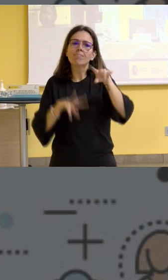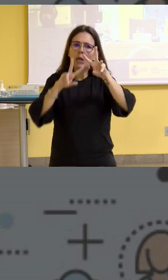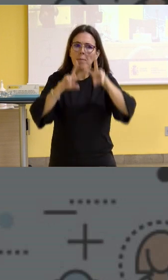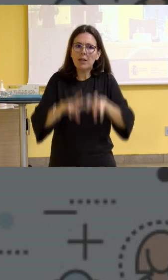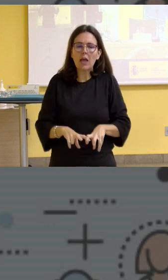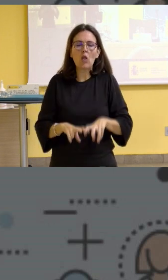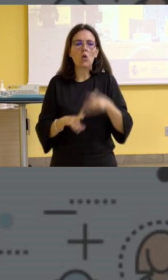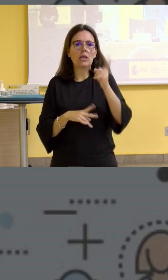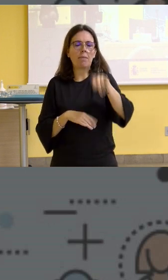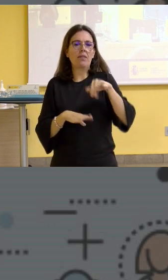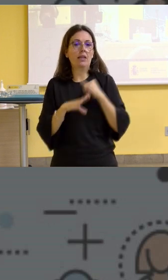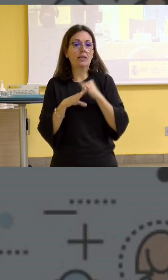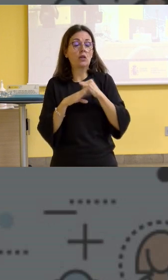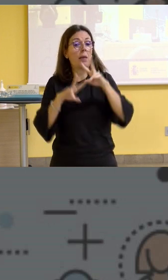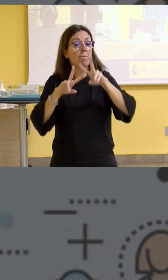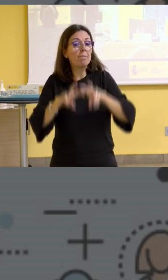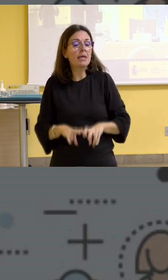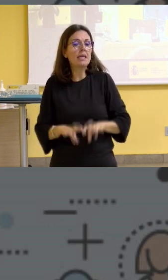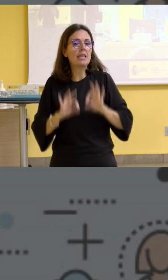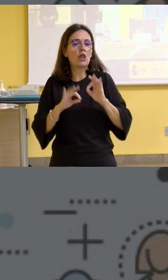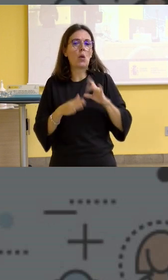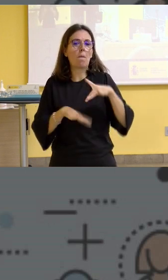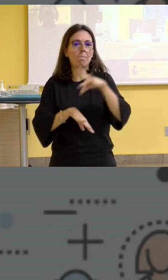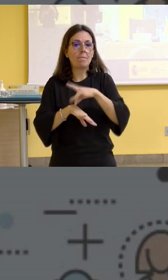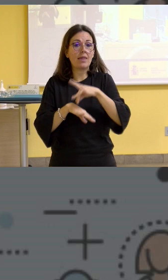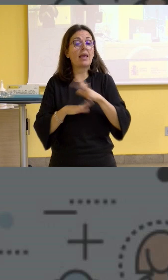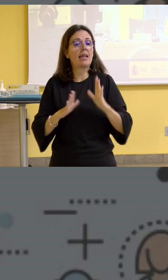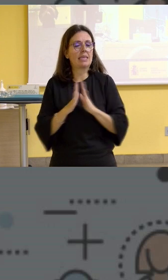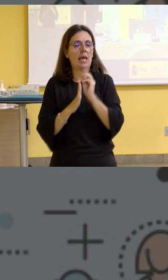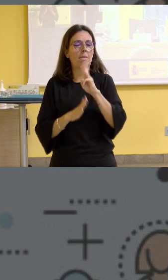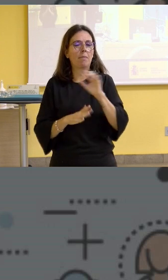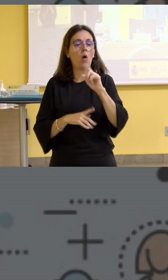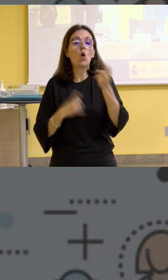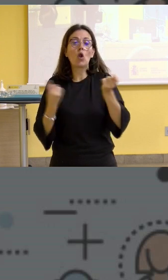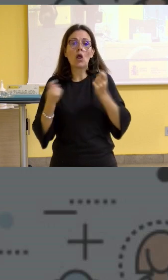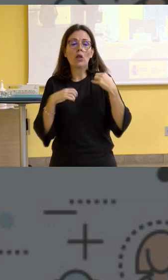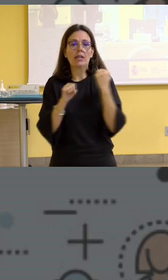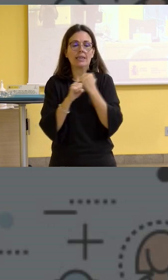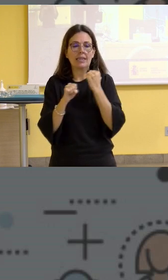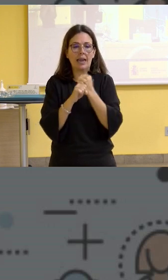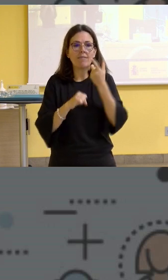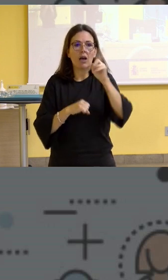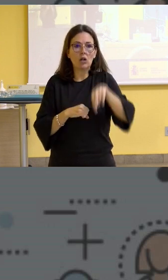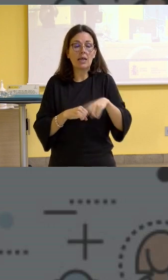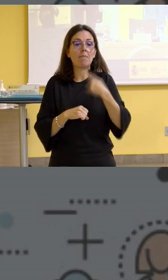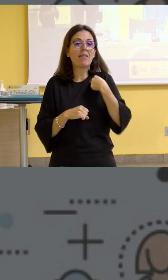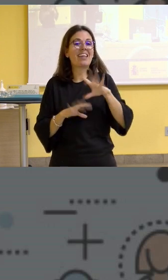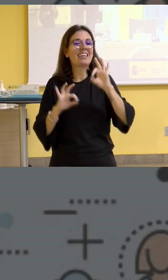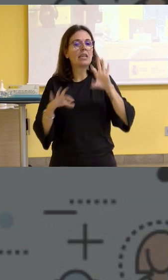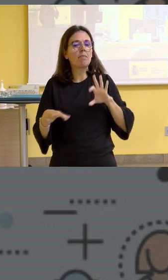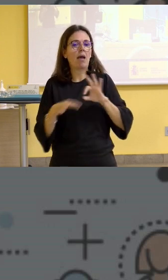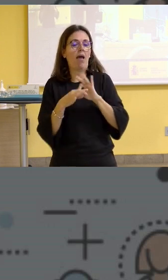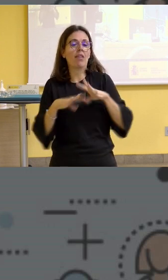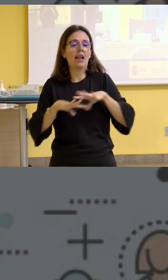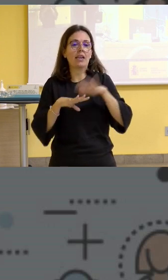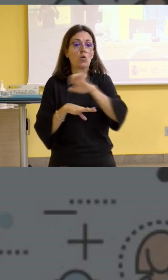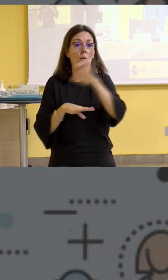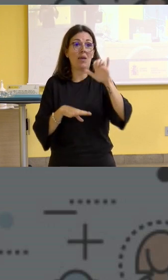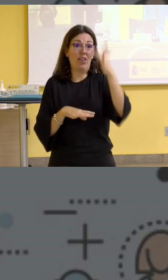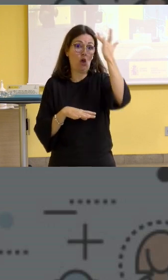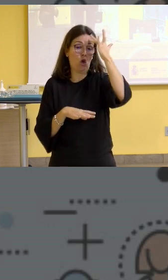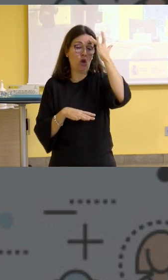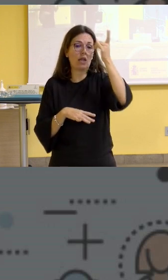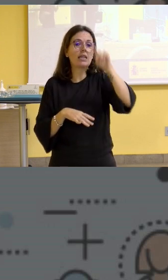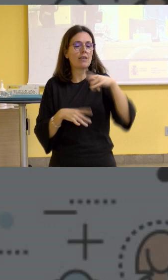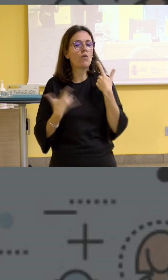del Instituto de Investigación Médica de Sant Pau, coordinador del grupo de trabajo en fenotipo cognitivo de la Red Europea de Estudio de la